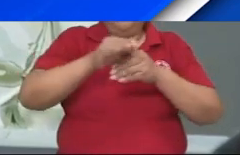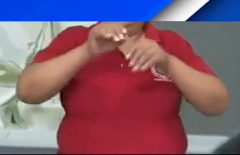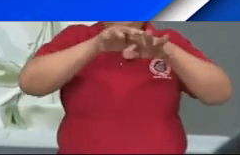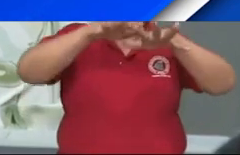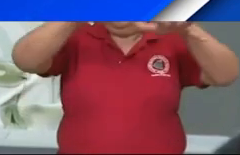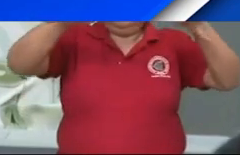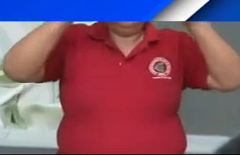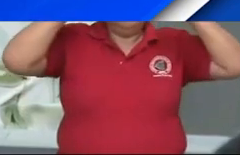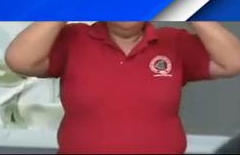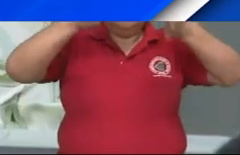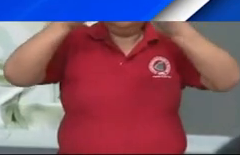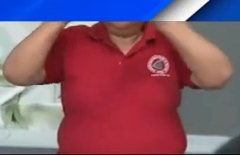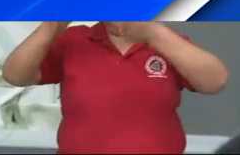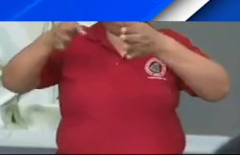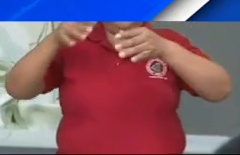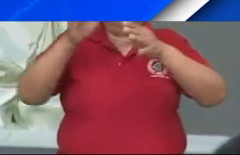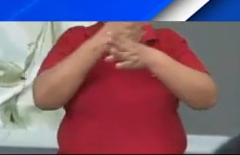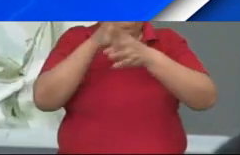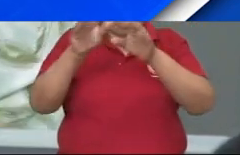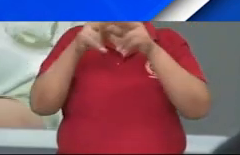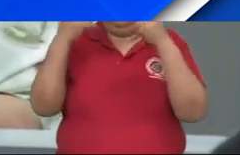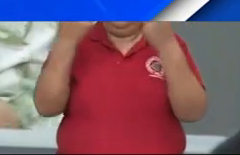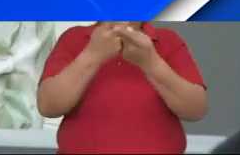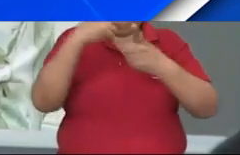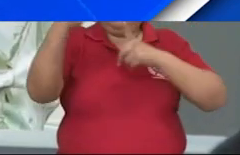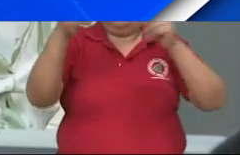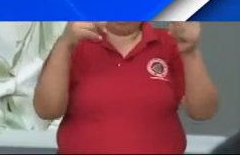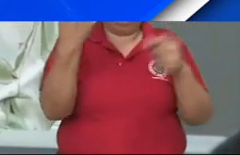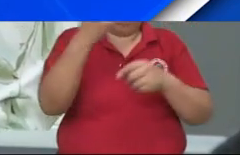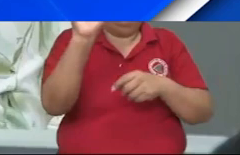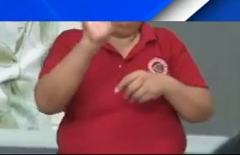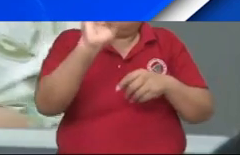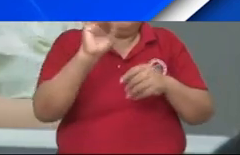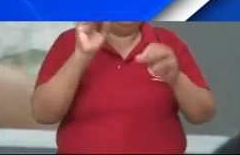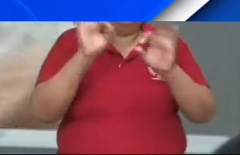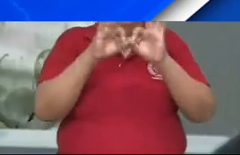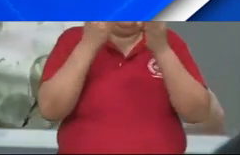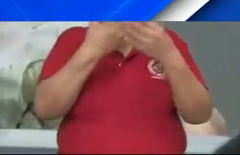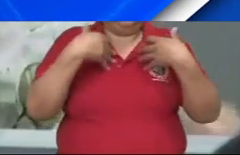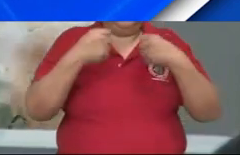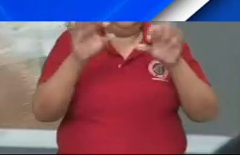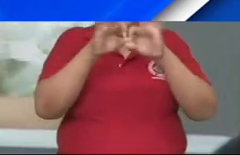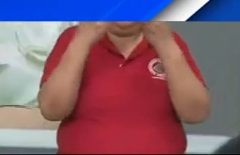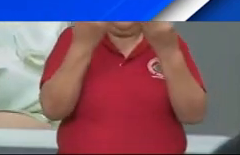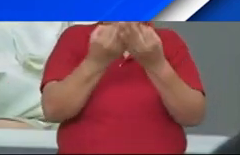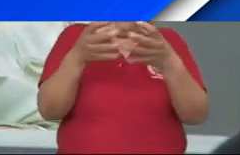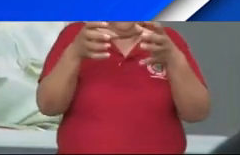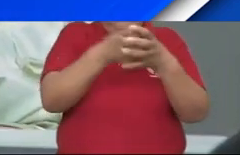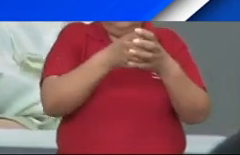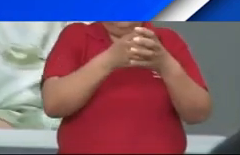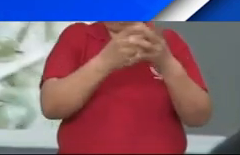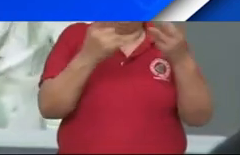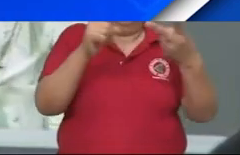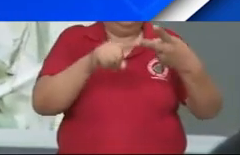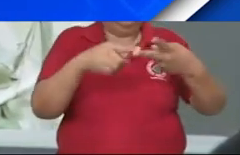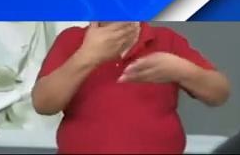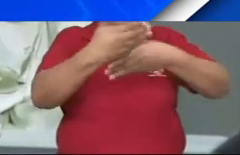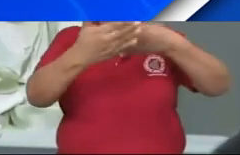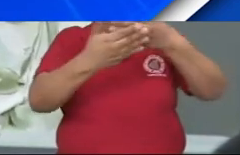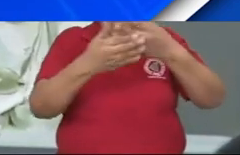comunidades mediante un modelo de salud familiar y comunitaria. Se ha construido y